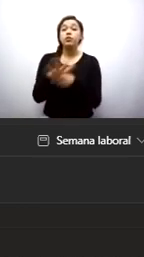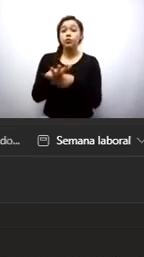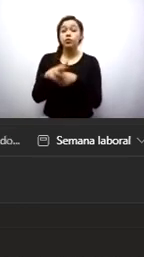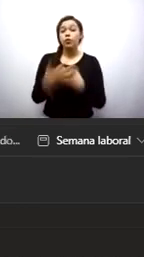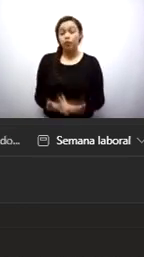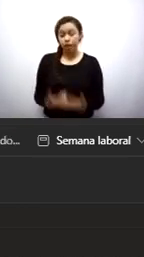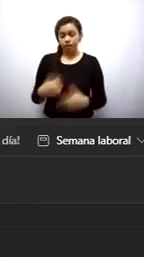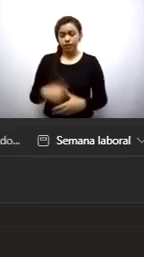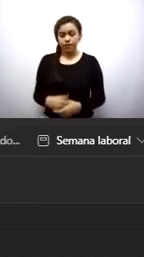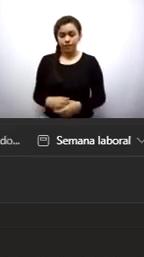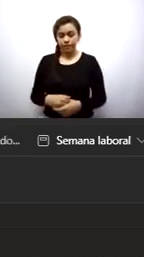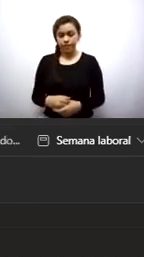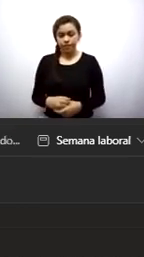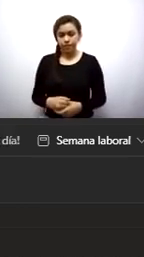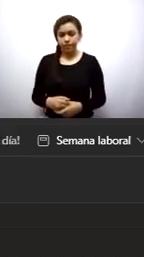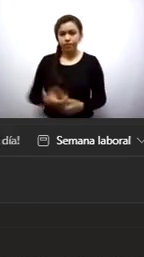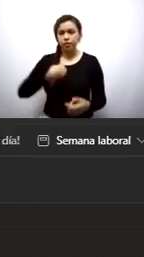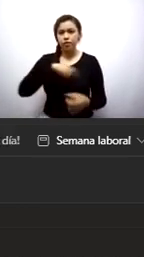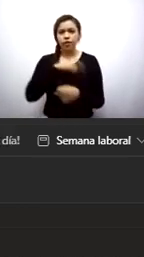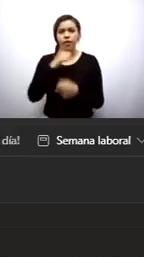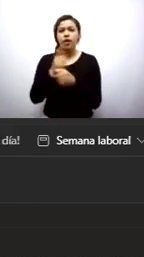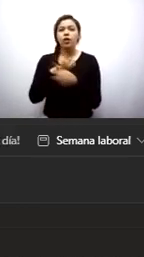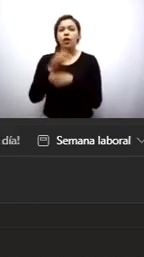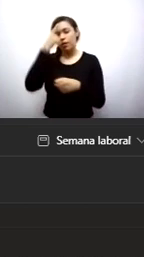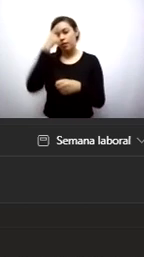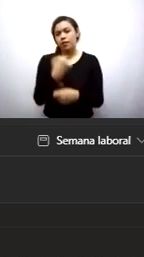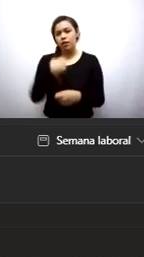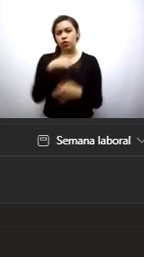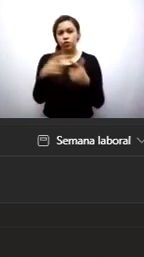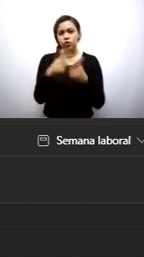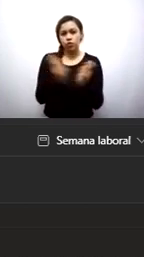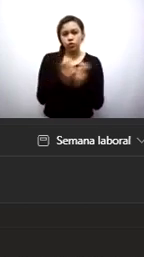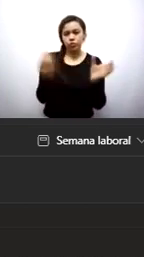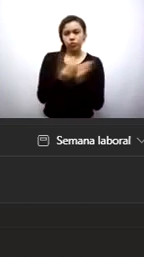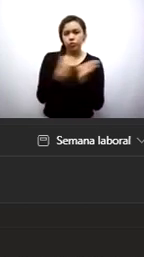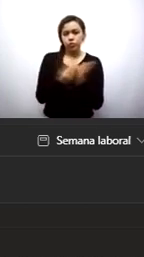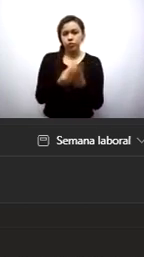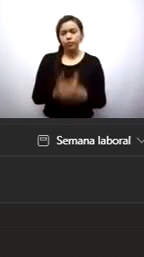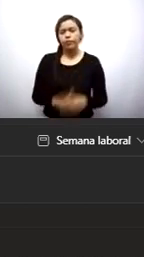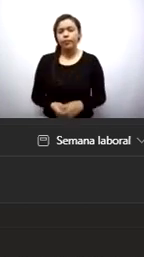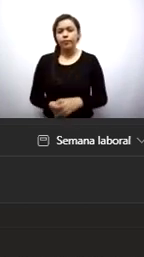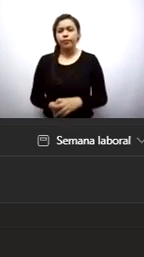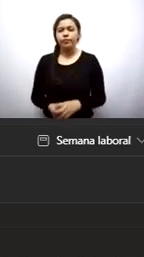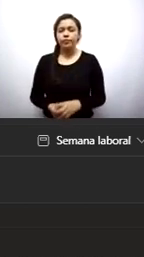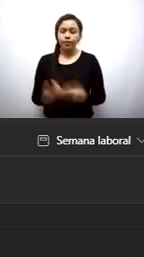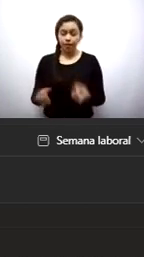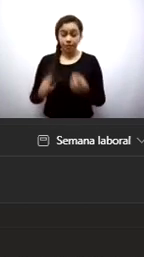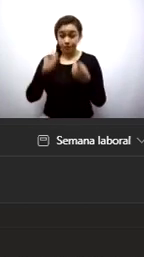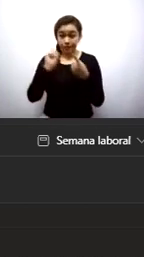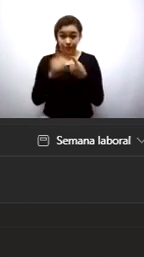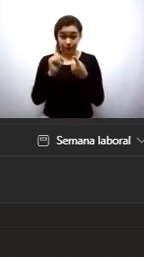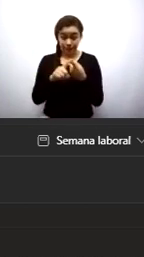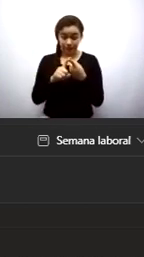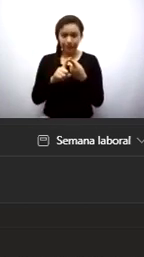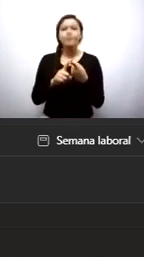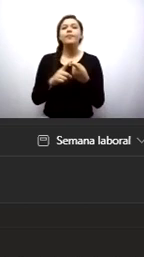identificar para nuestras sesiones en en nuestros grupos. Primero, pues que obviamente